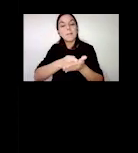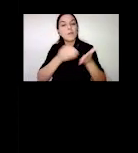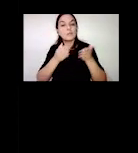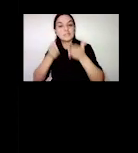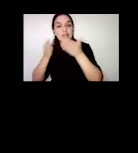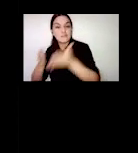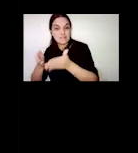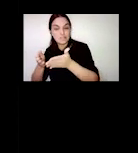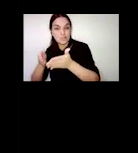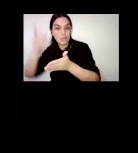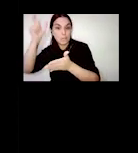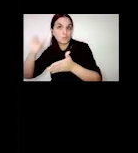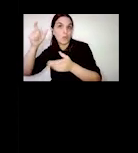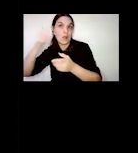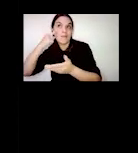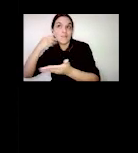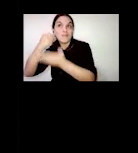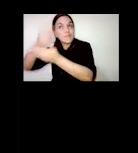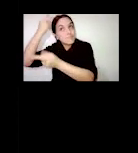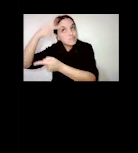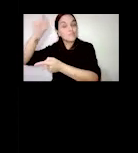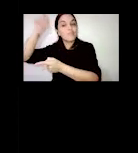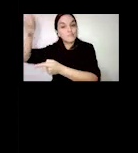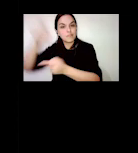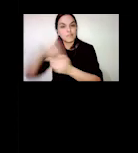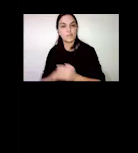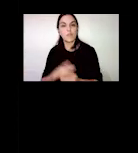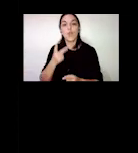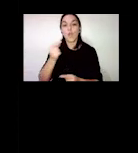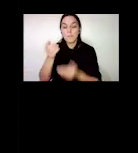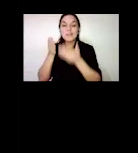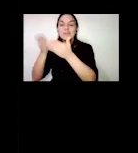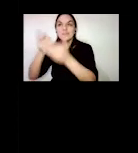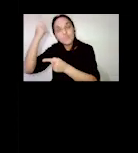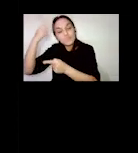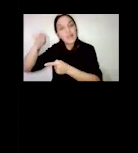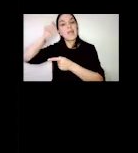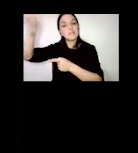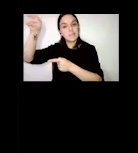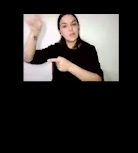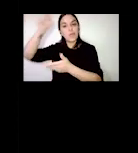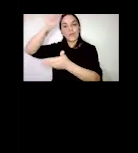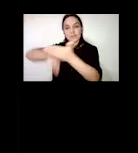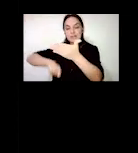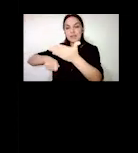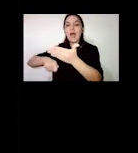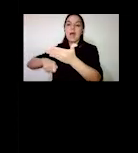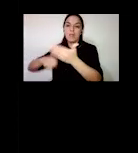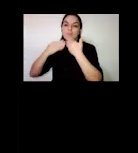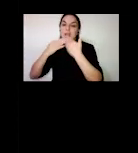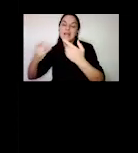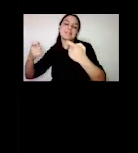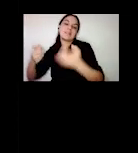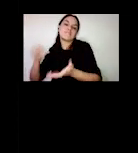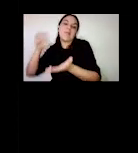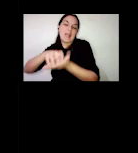por sujetos residentes en el exterior, la compra de servicios en el exterior contratados a través de agencias de viajes y